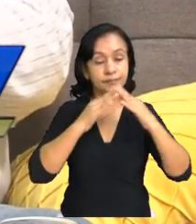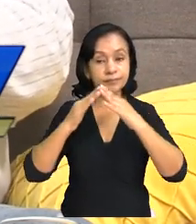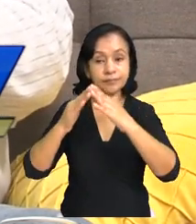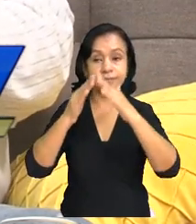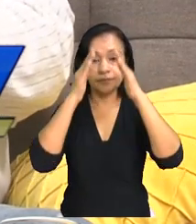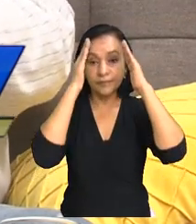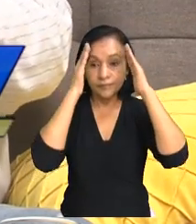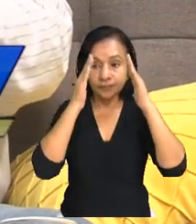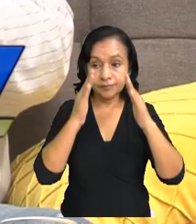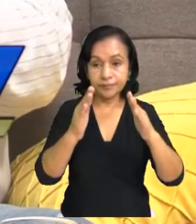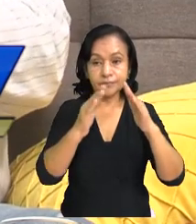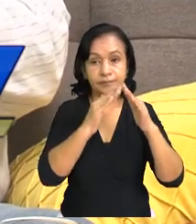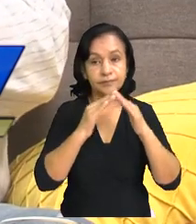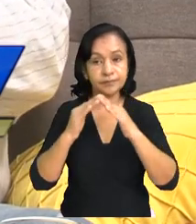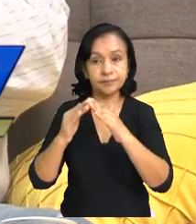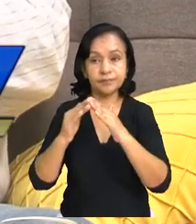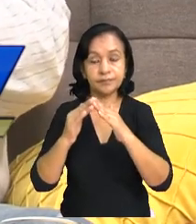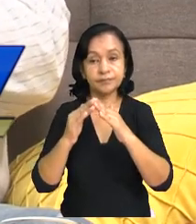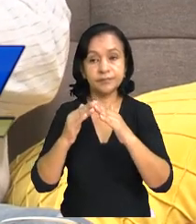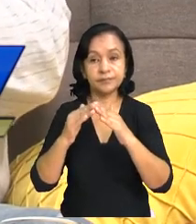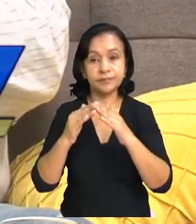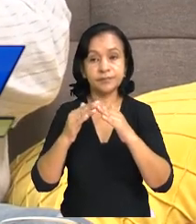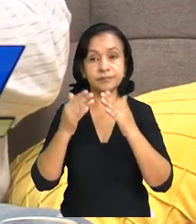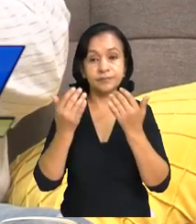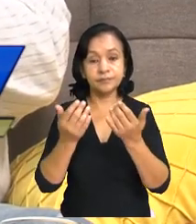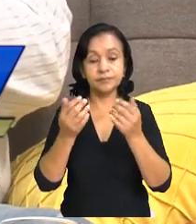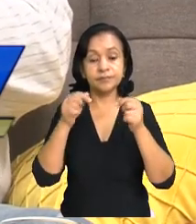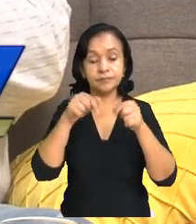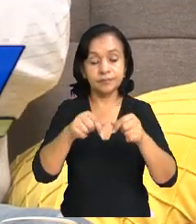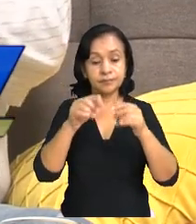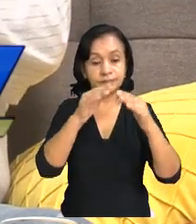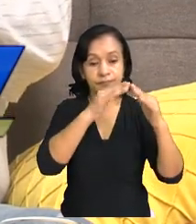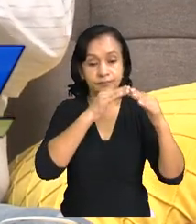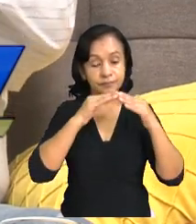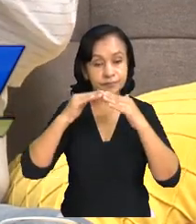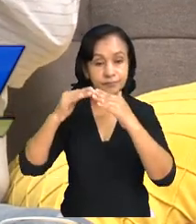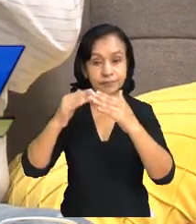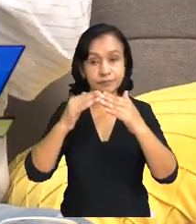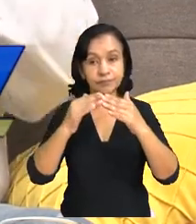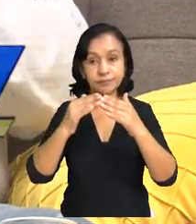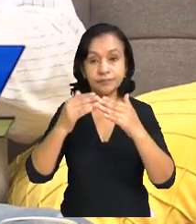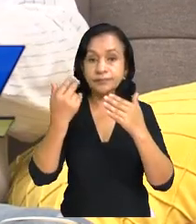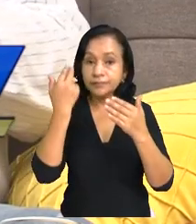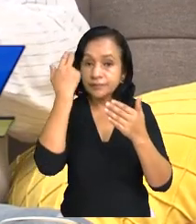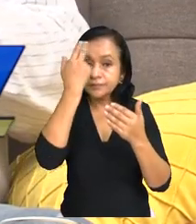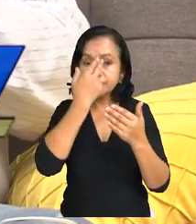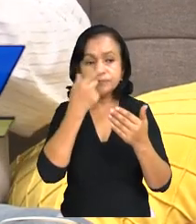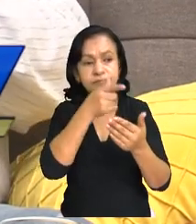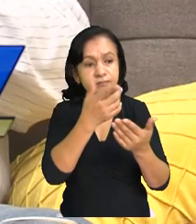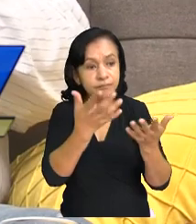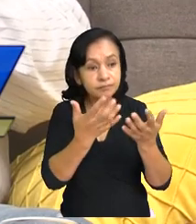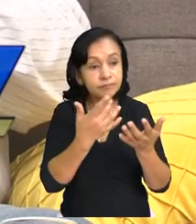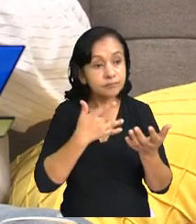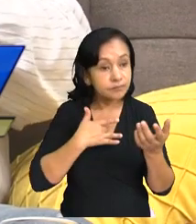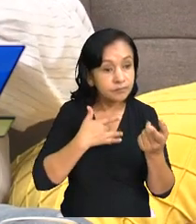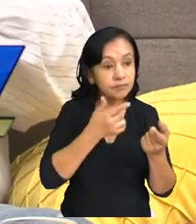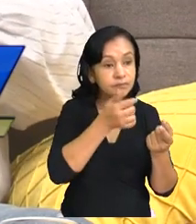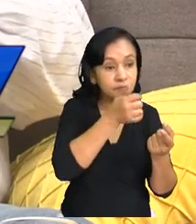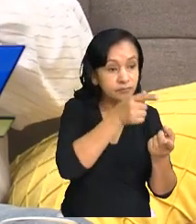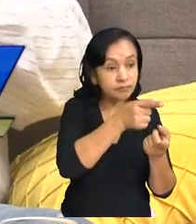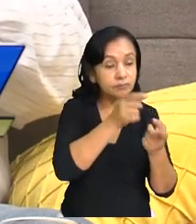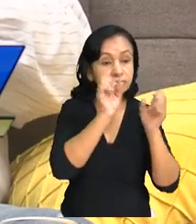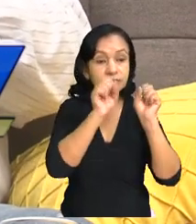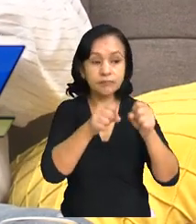a las comunidades que no es un esquema vertical, sino que llegas a la comunidad, consultas a la comunidad, ves cuáles son